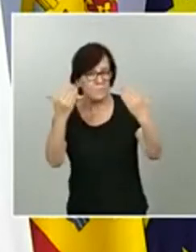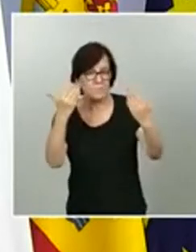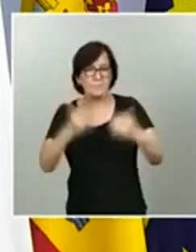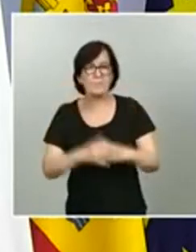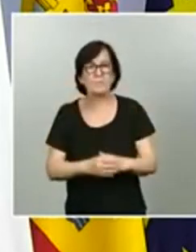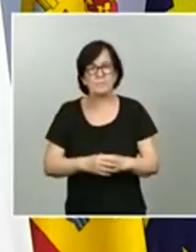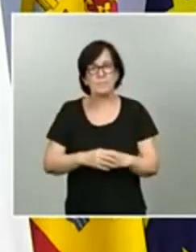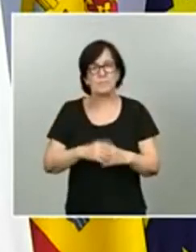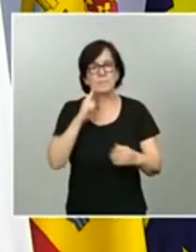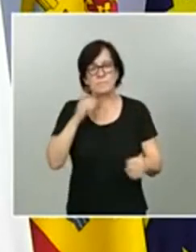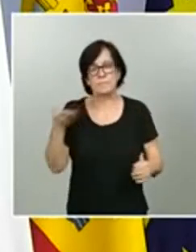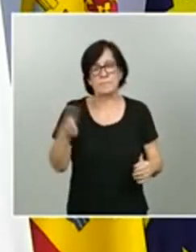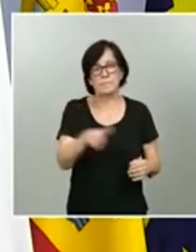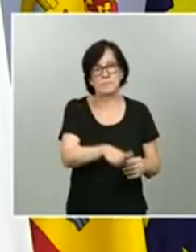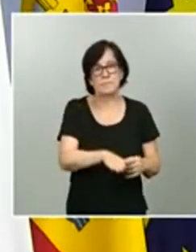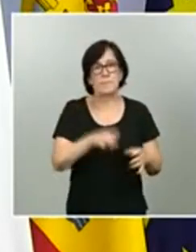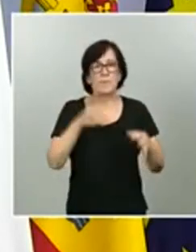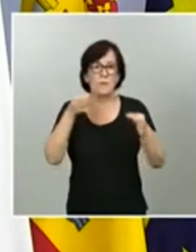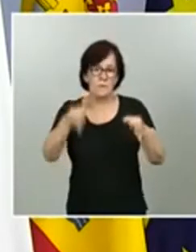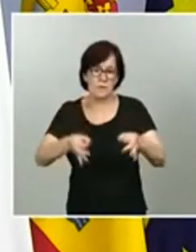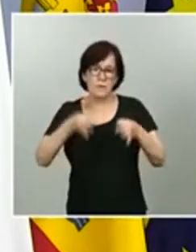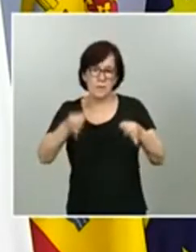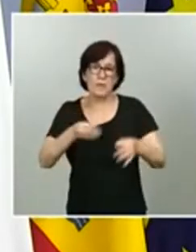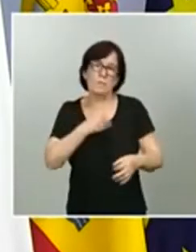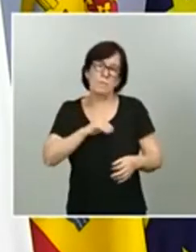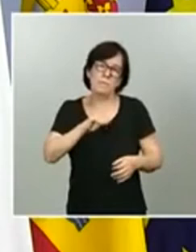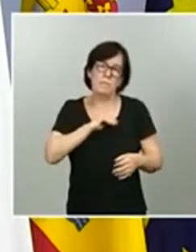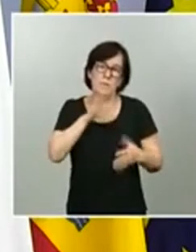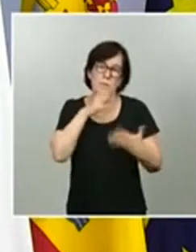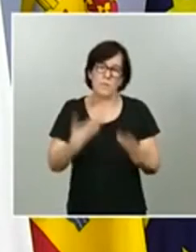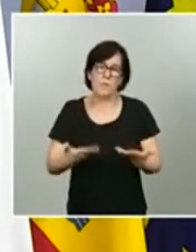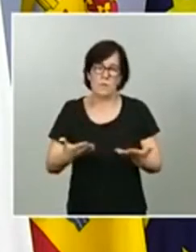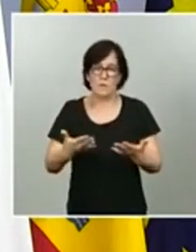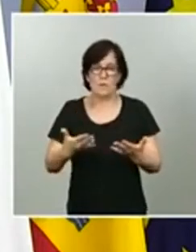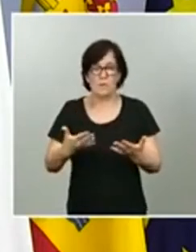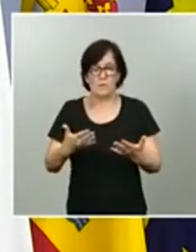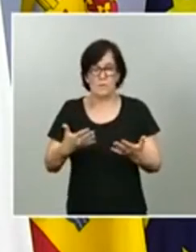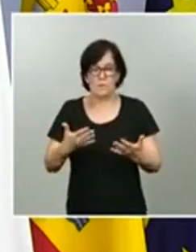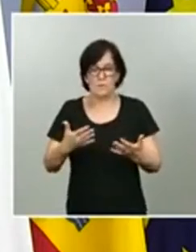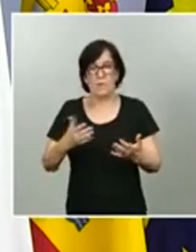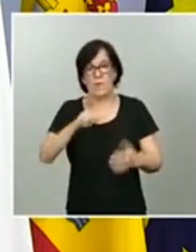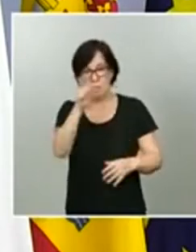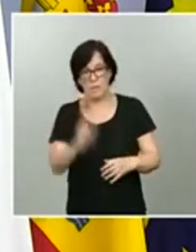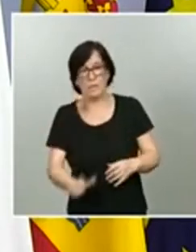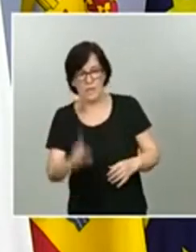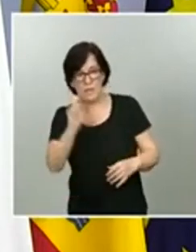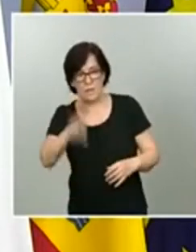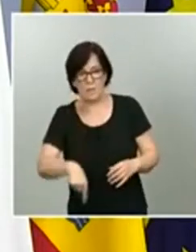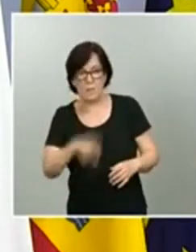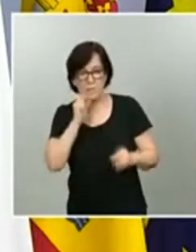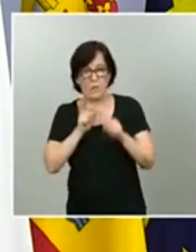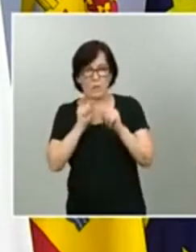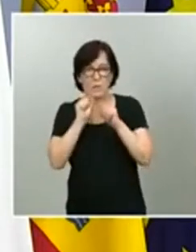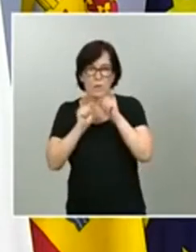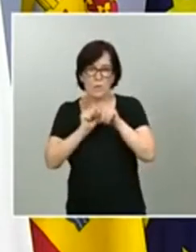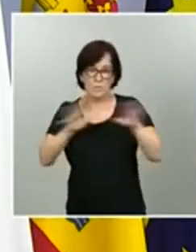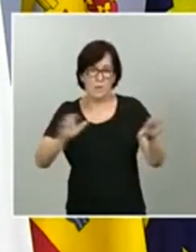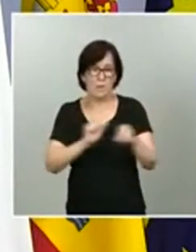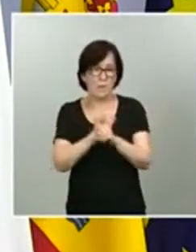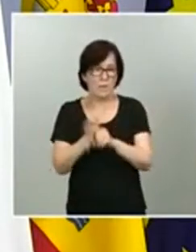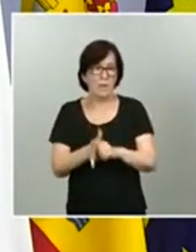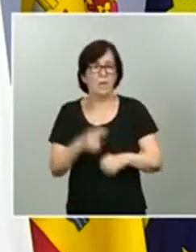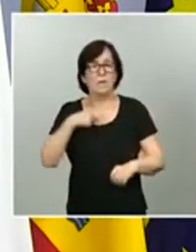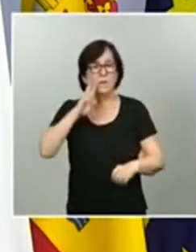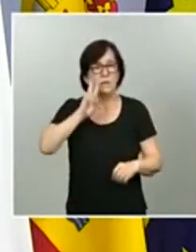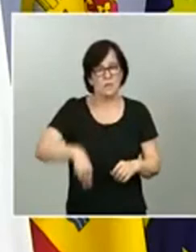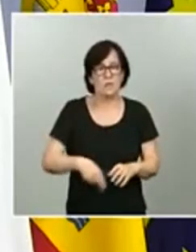fallecidos siempre en España del COVID-19 y también a los fallecidos en Italia por la pandemia del COVID-19. Y reconocer